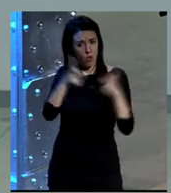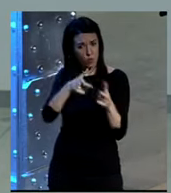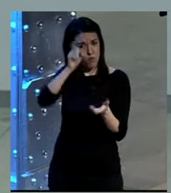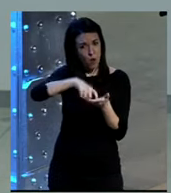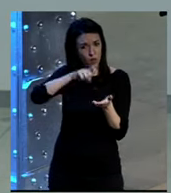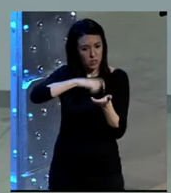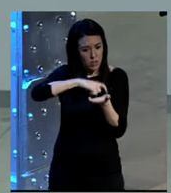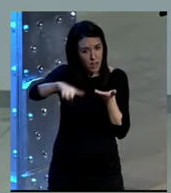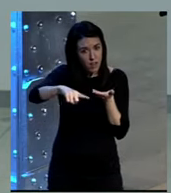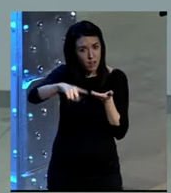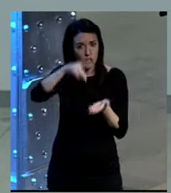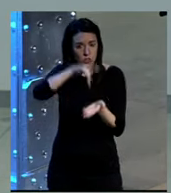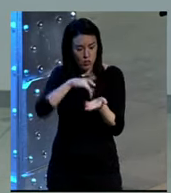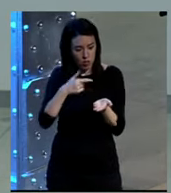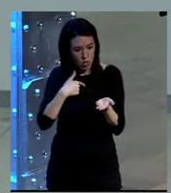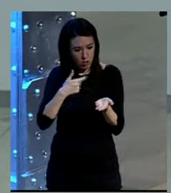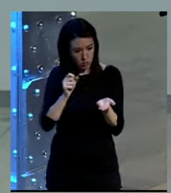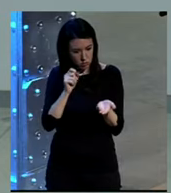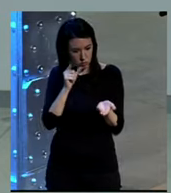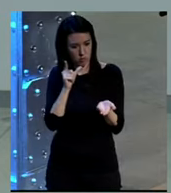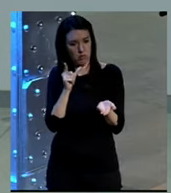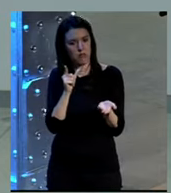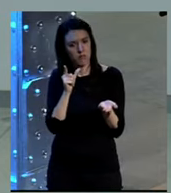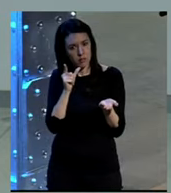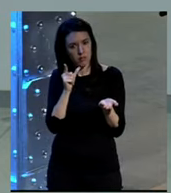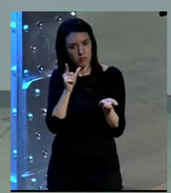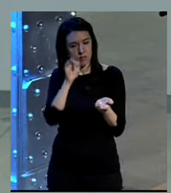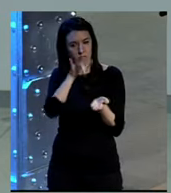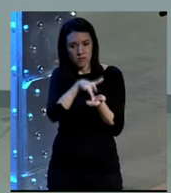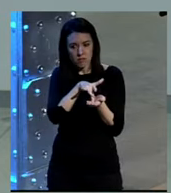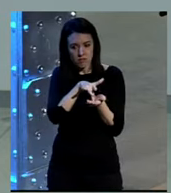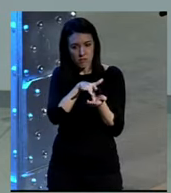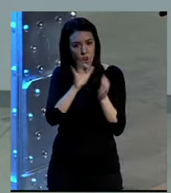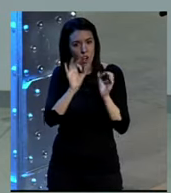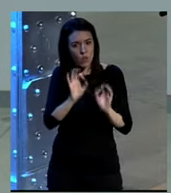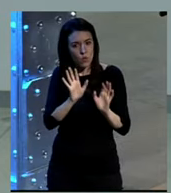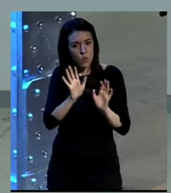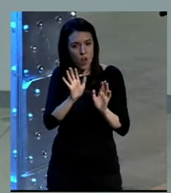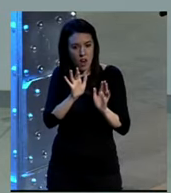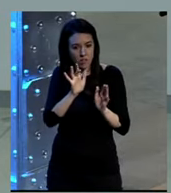sale enseguida, te das cuenta de que estás ante un